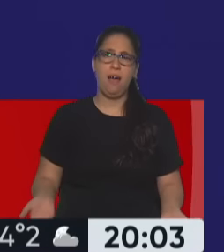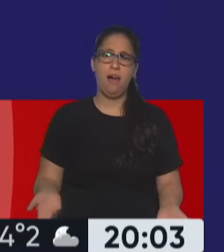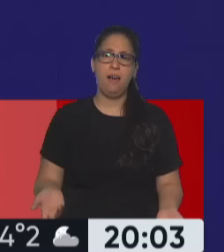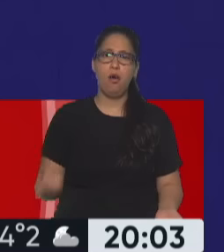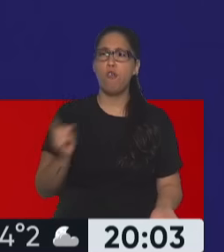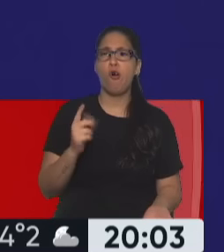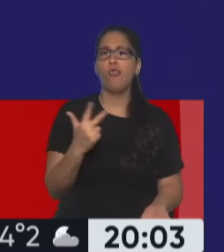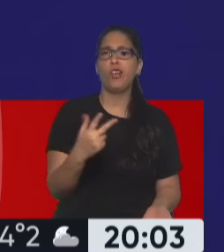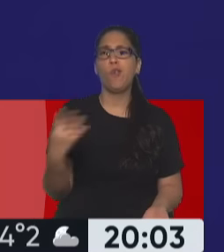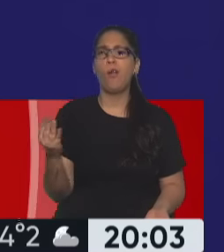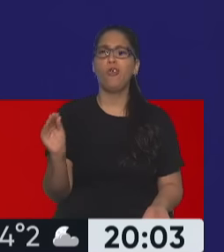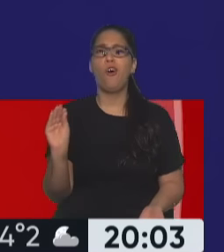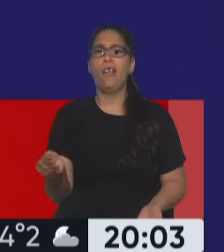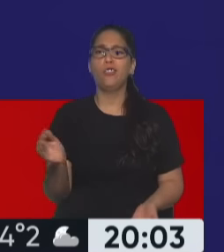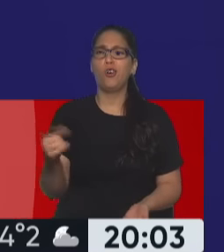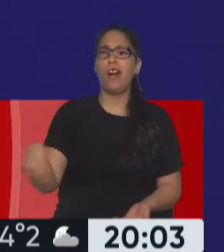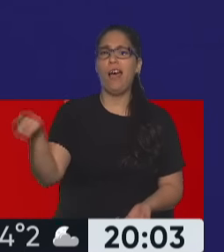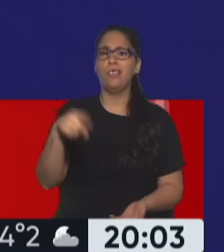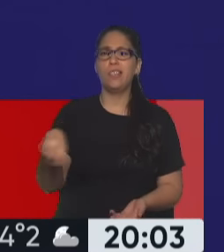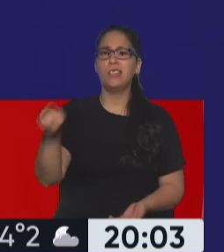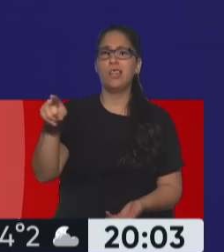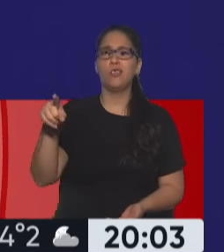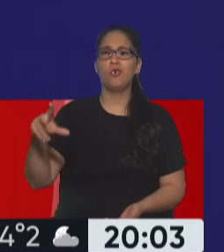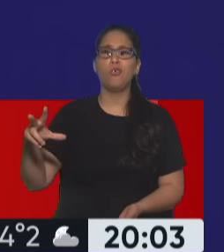No a 3 o 4 atorrantes del círculo rojo que han vivido